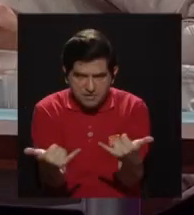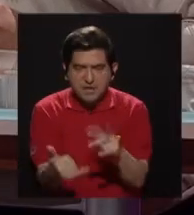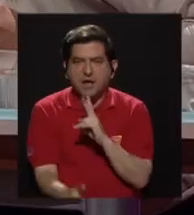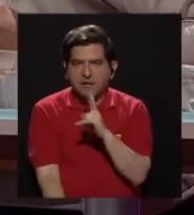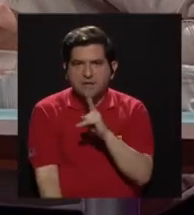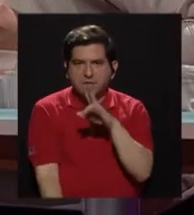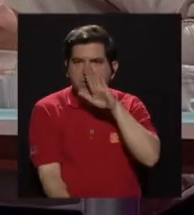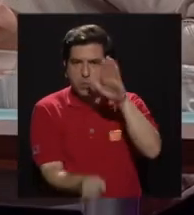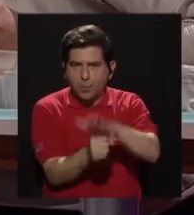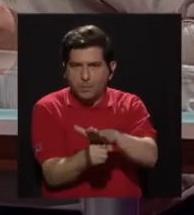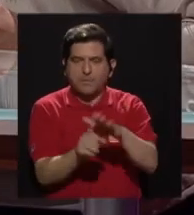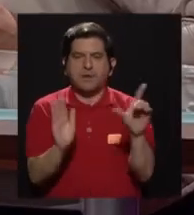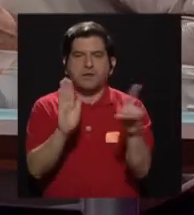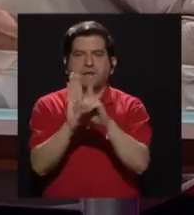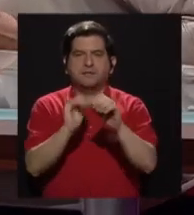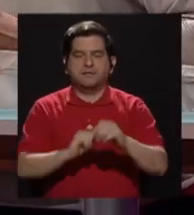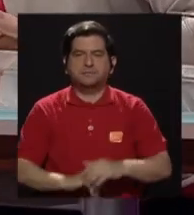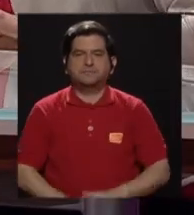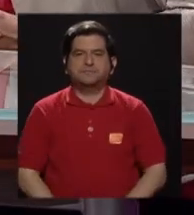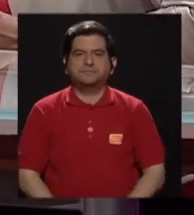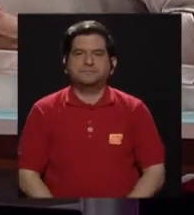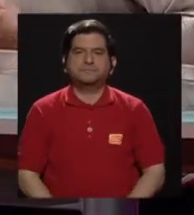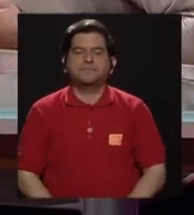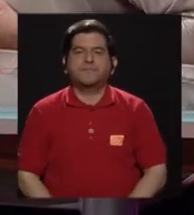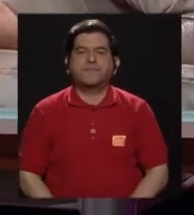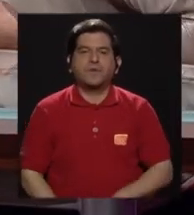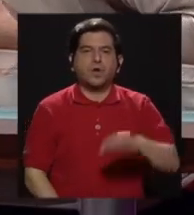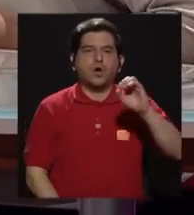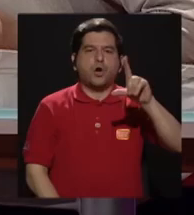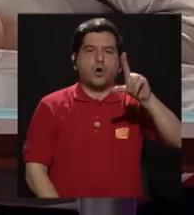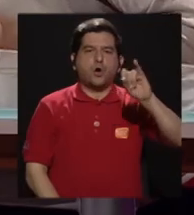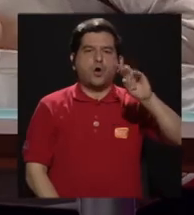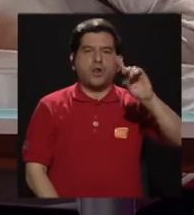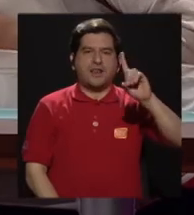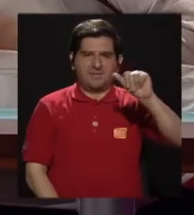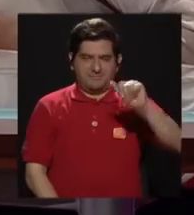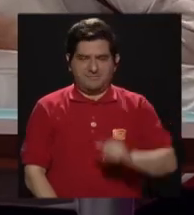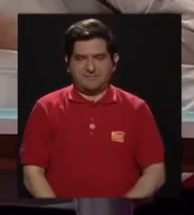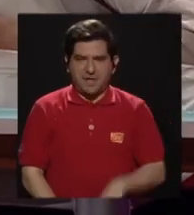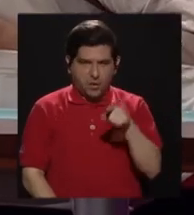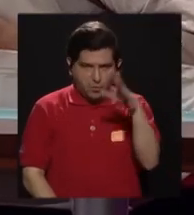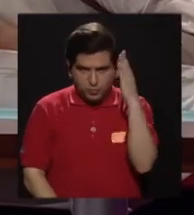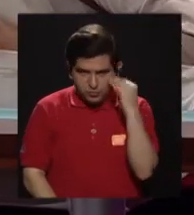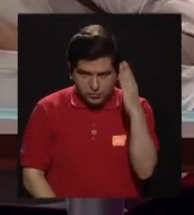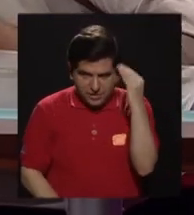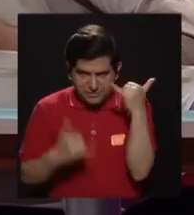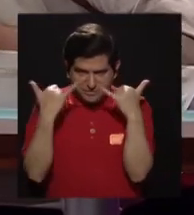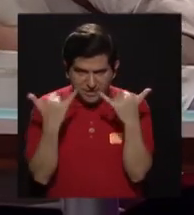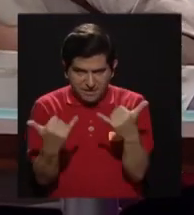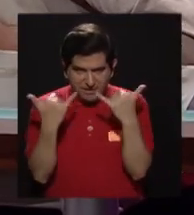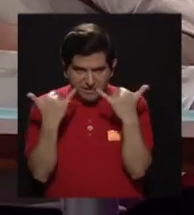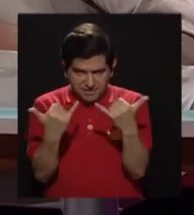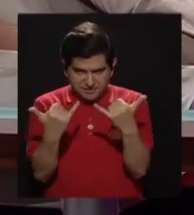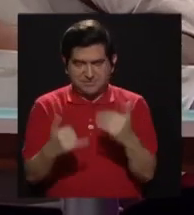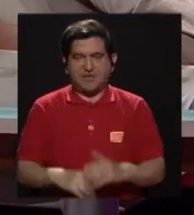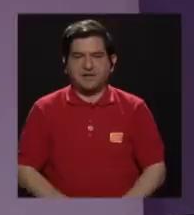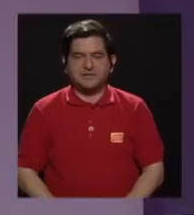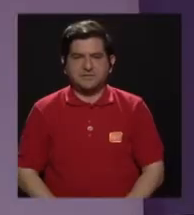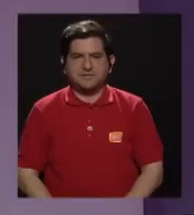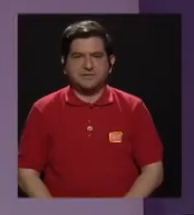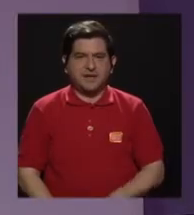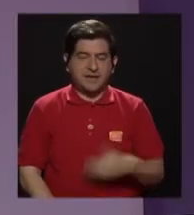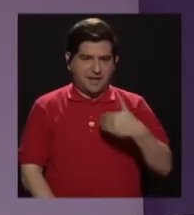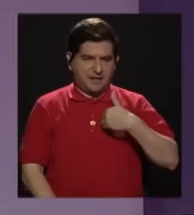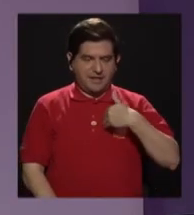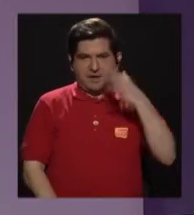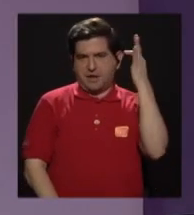verdad cumplir derechos. Olinda, desde la experiencia, ¿sí?, desde la experiencia, ¿sí?, base, ¿verdad?, suya, uh-huh,